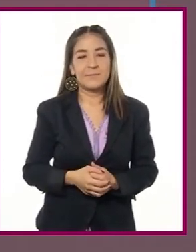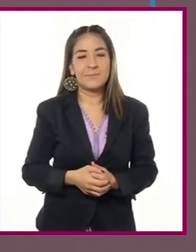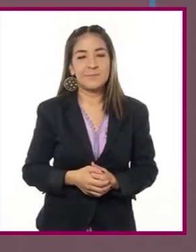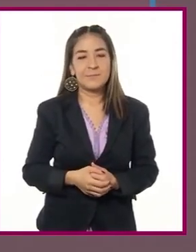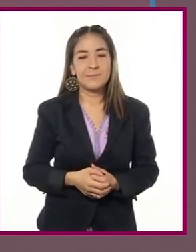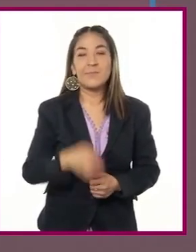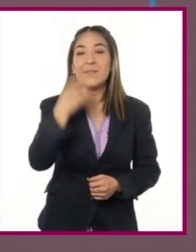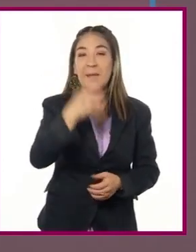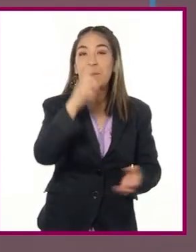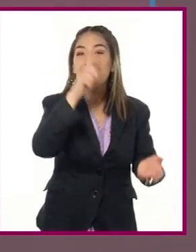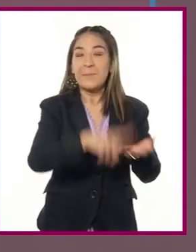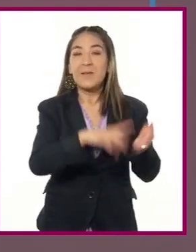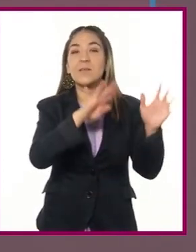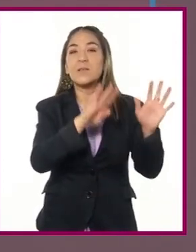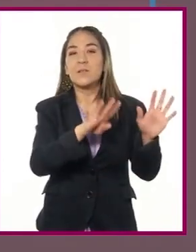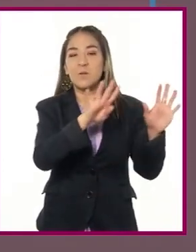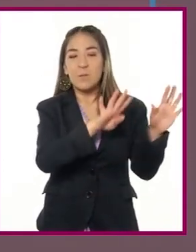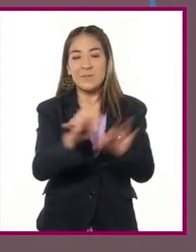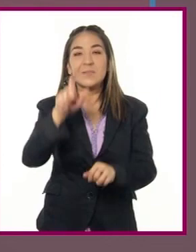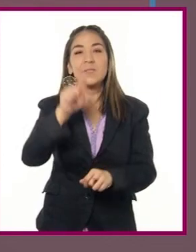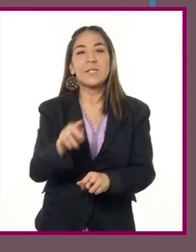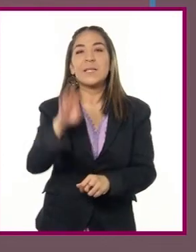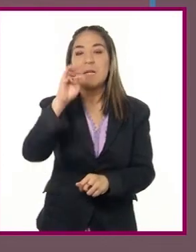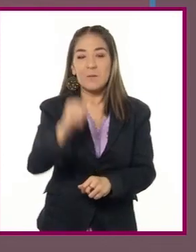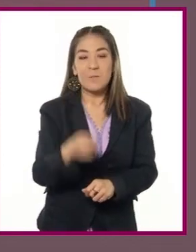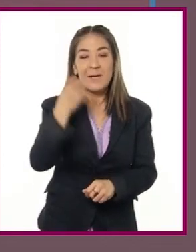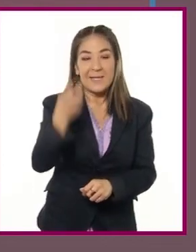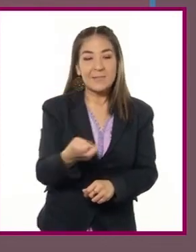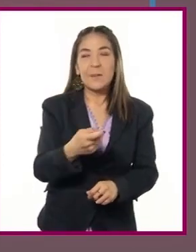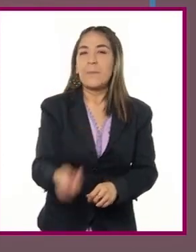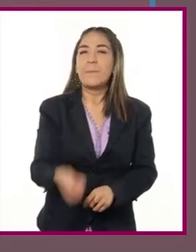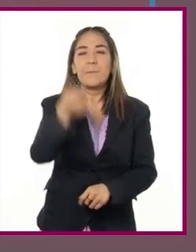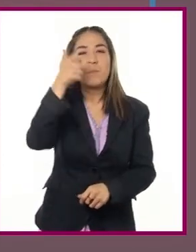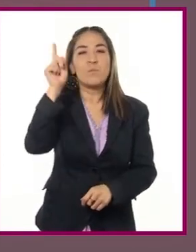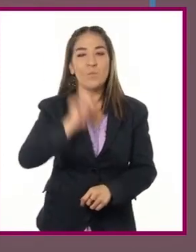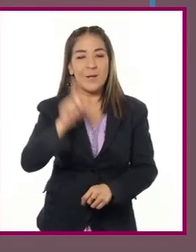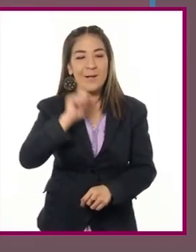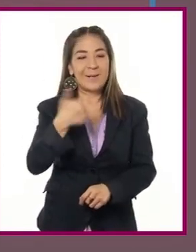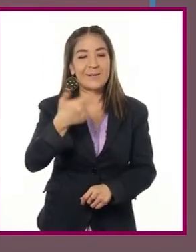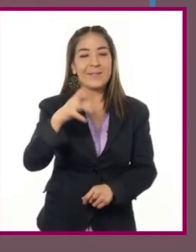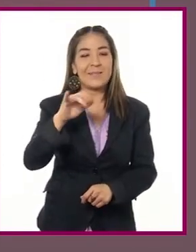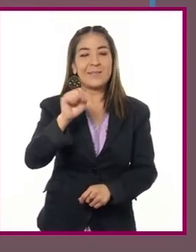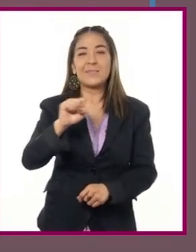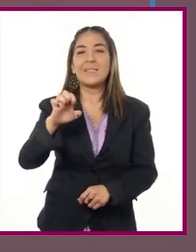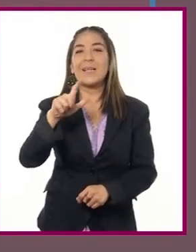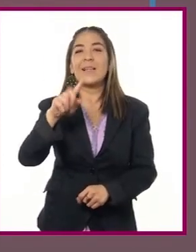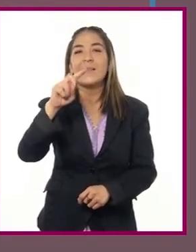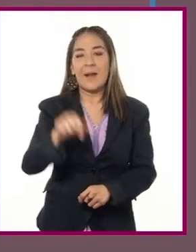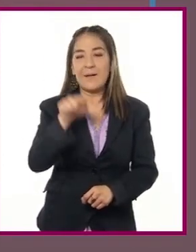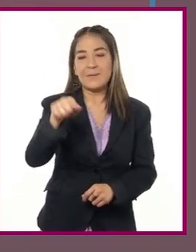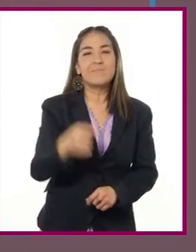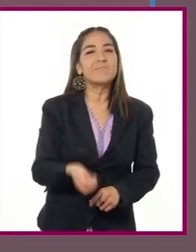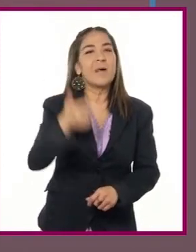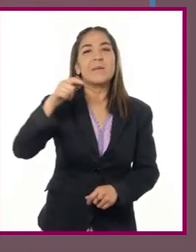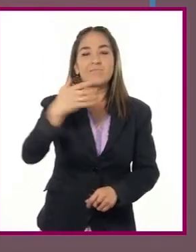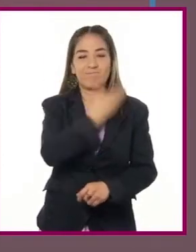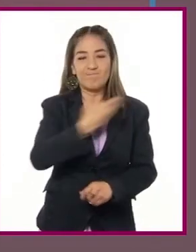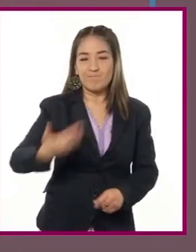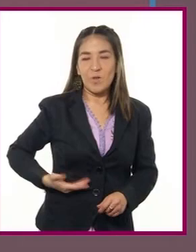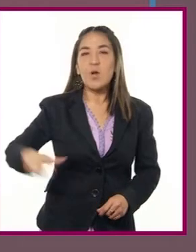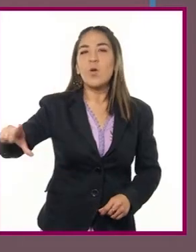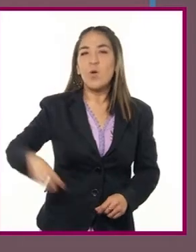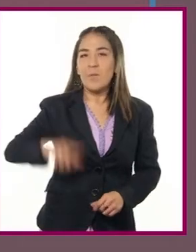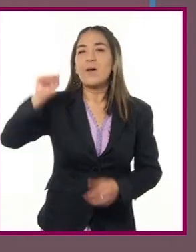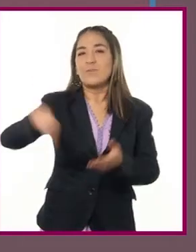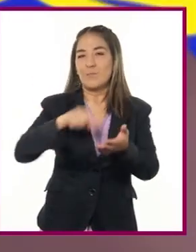Y fue hasta 1979 cuando una mujer, Griselda Álvarez, ganó la primera gubernatura del país por